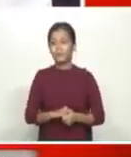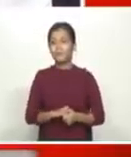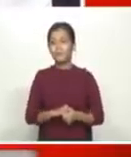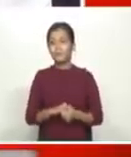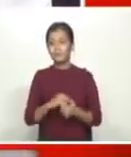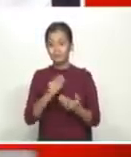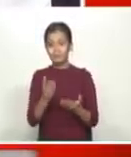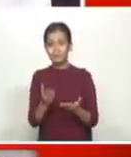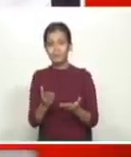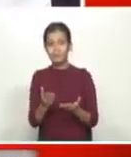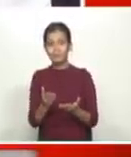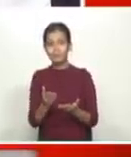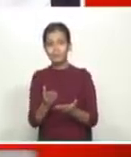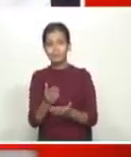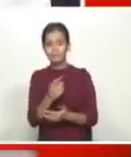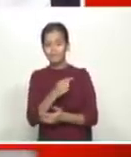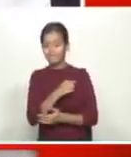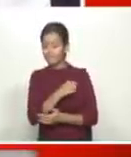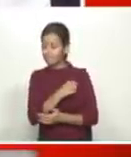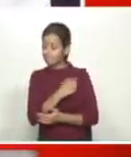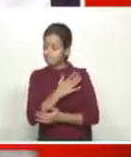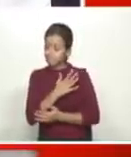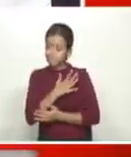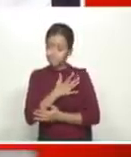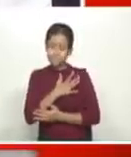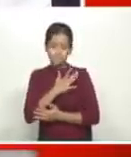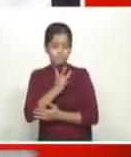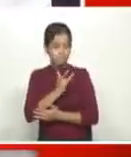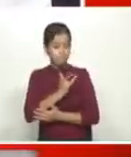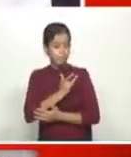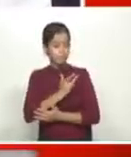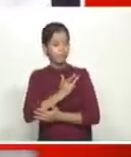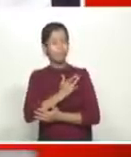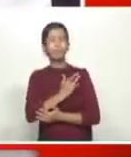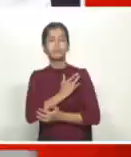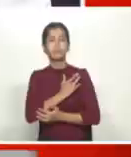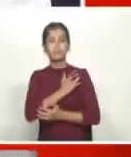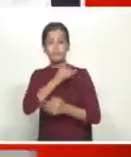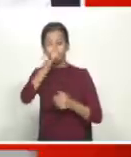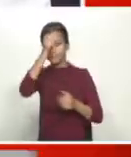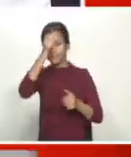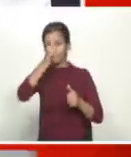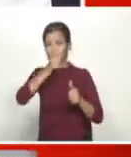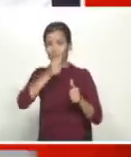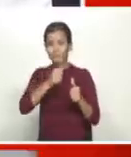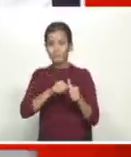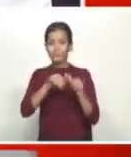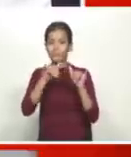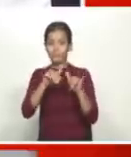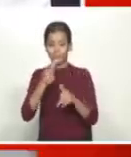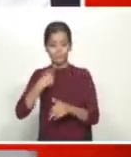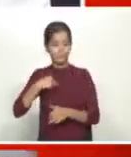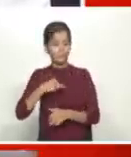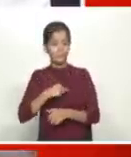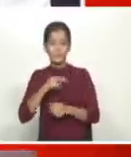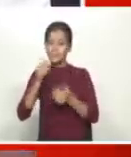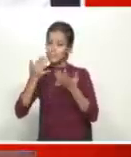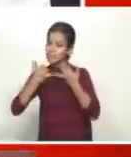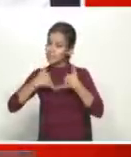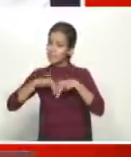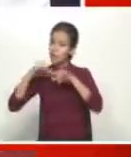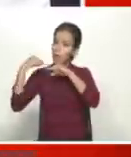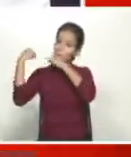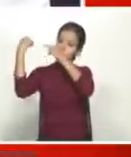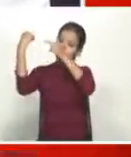Tatuado y lo llevamos en nuestras venas. Y desde ese momento hemos luchado día